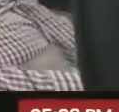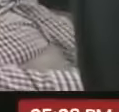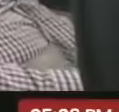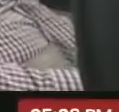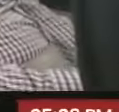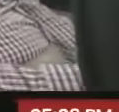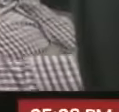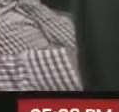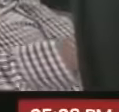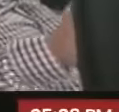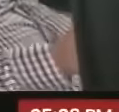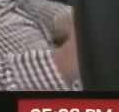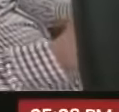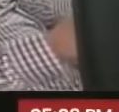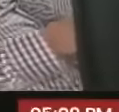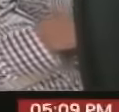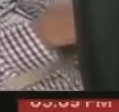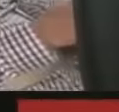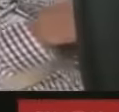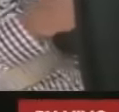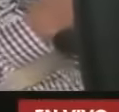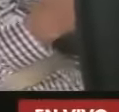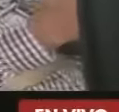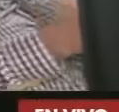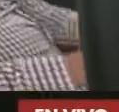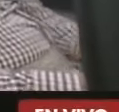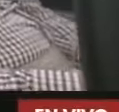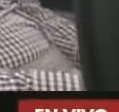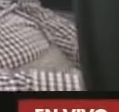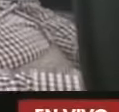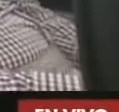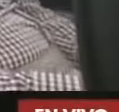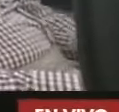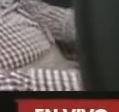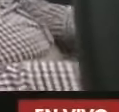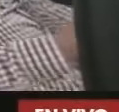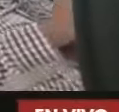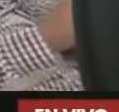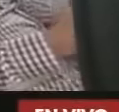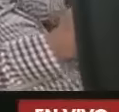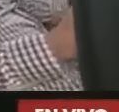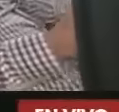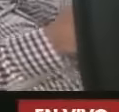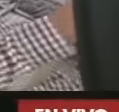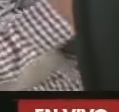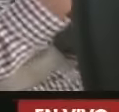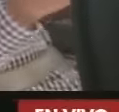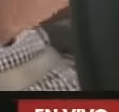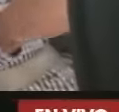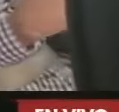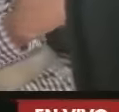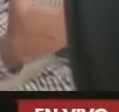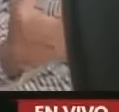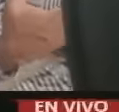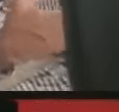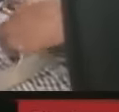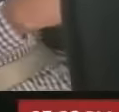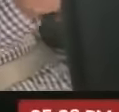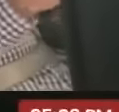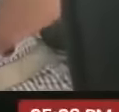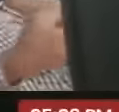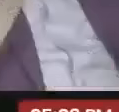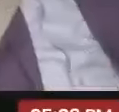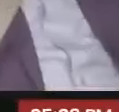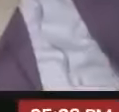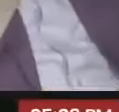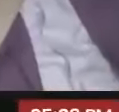sé, que siempre el poder popular esté a la vanguardia, que pueda tomar acciones, porque a veces la misma dinámica, la económica por